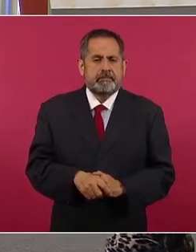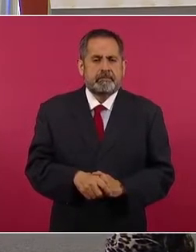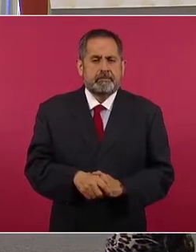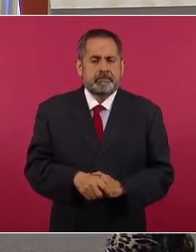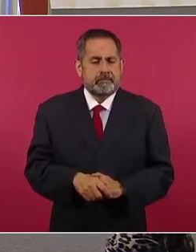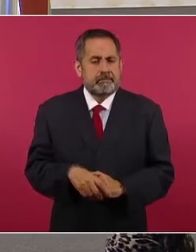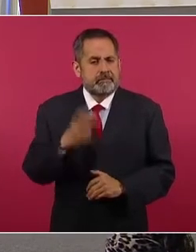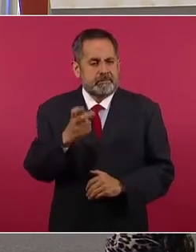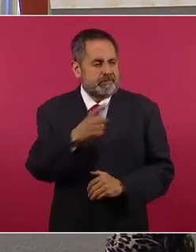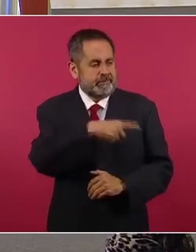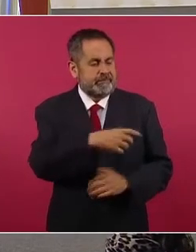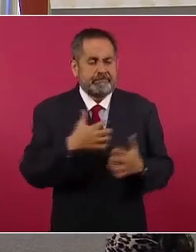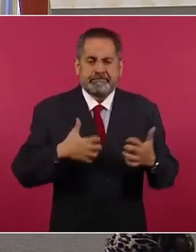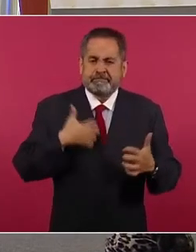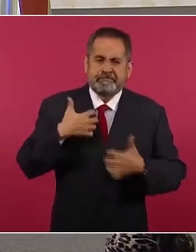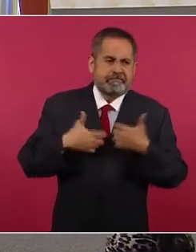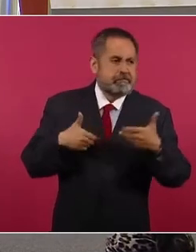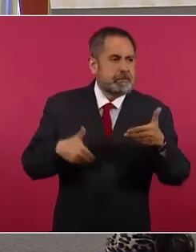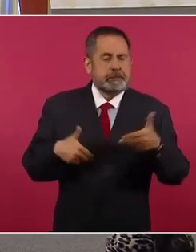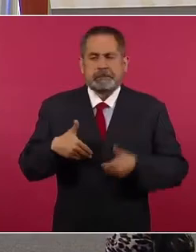Esto es lo que les molesta mucho.